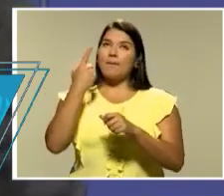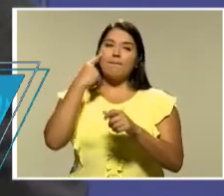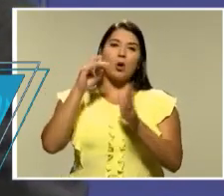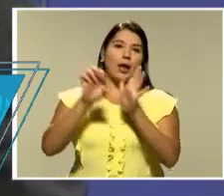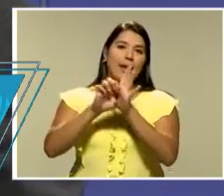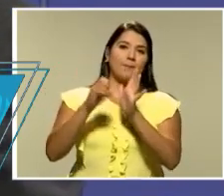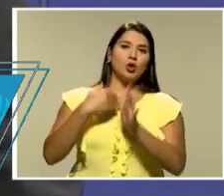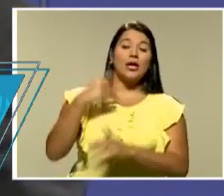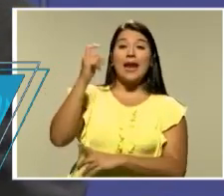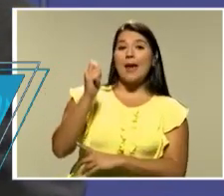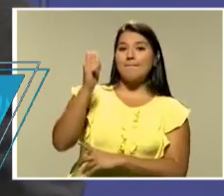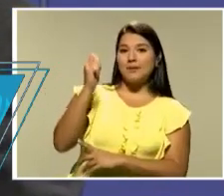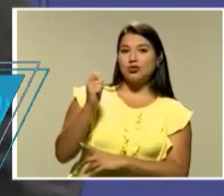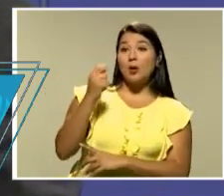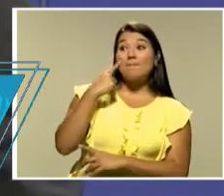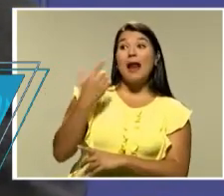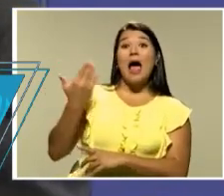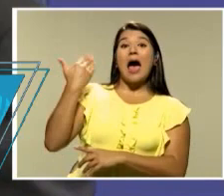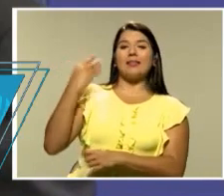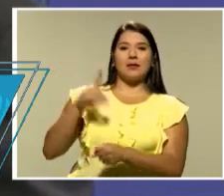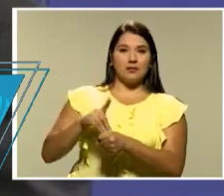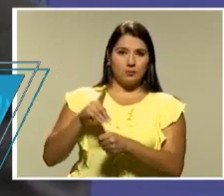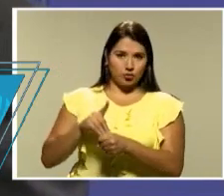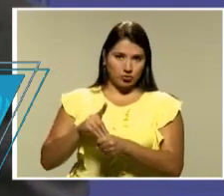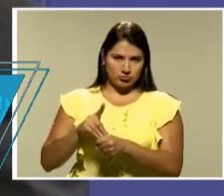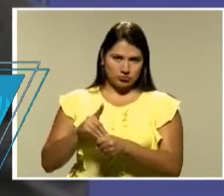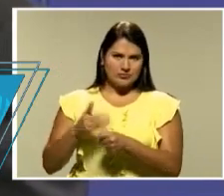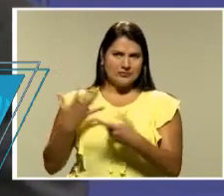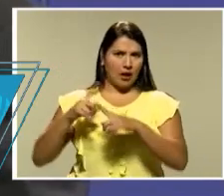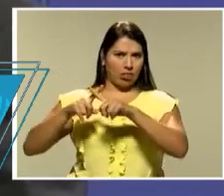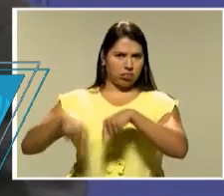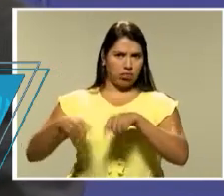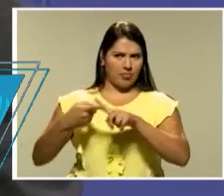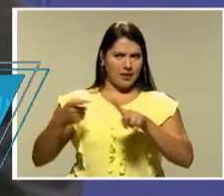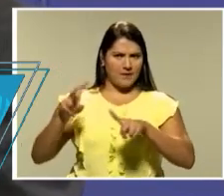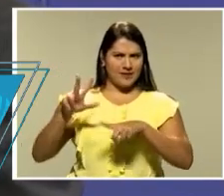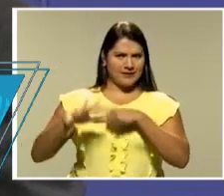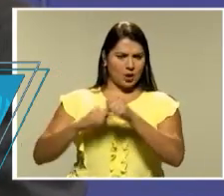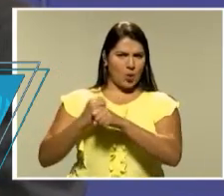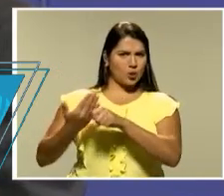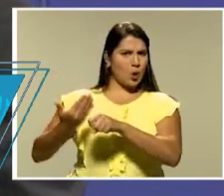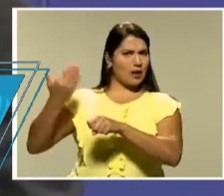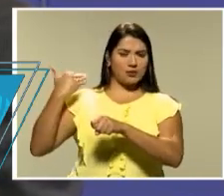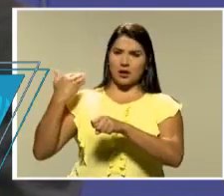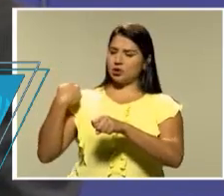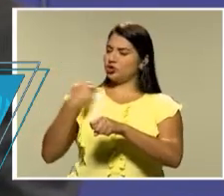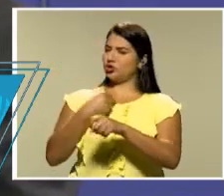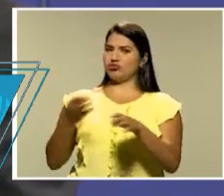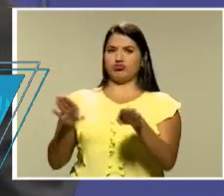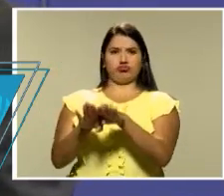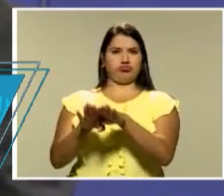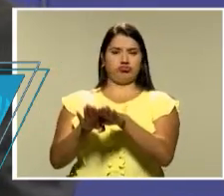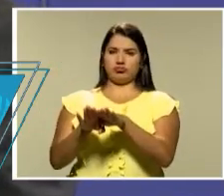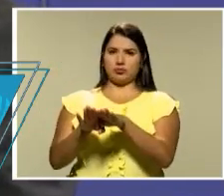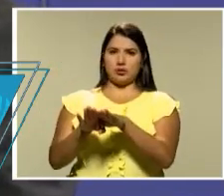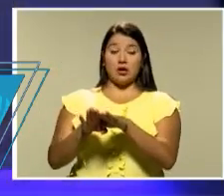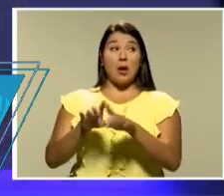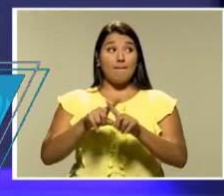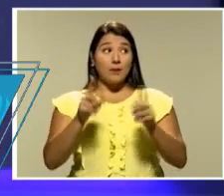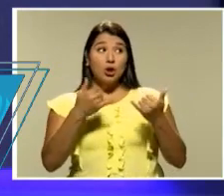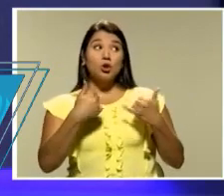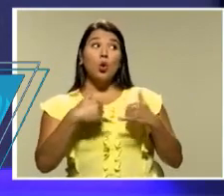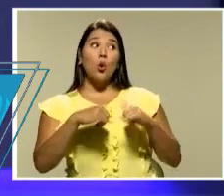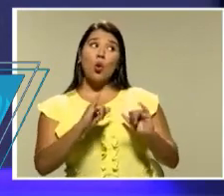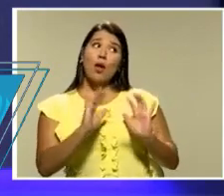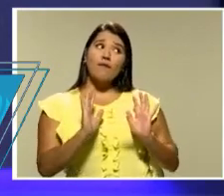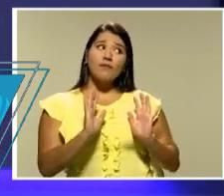ejemplo, la pensión de exdiputado, que no existe desde hace 25 años porque cerramos el régimen hace 25 años. Aunque todavía hay un